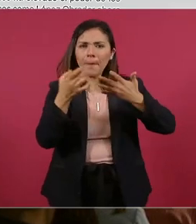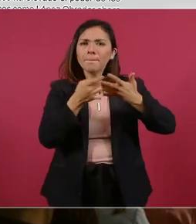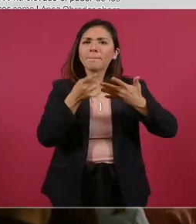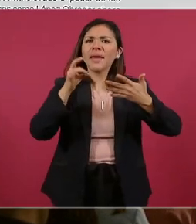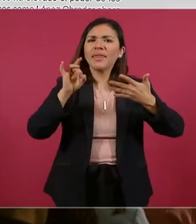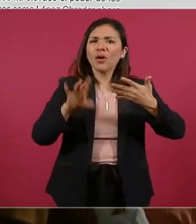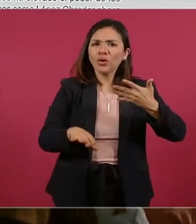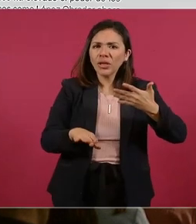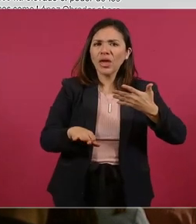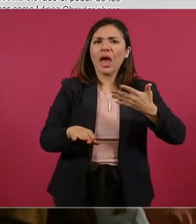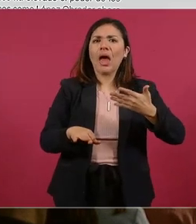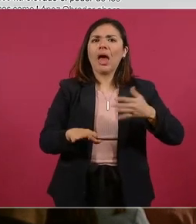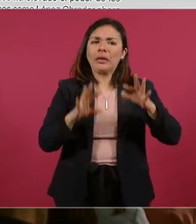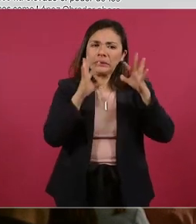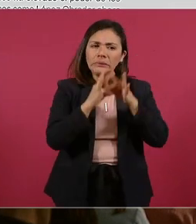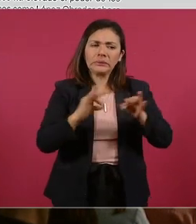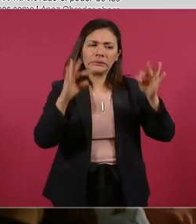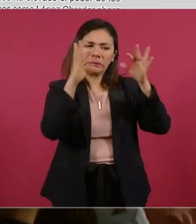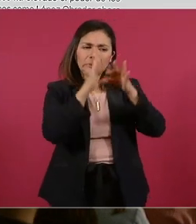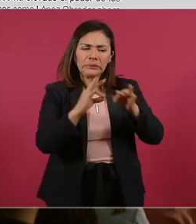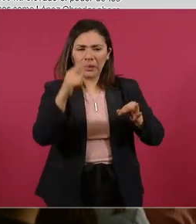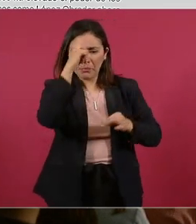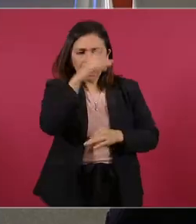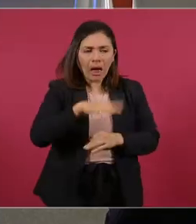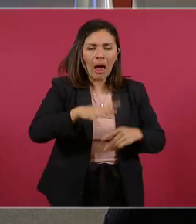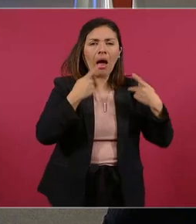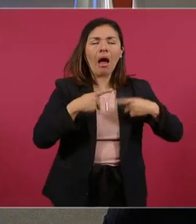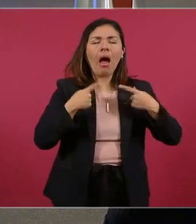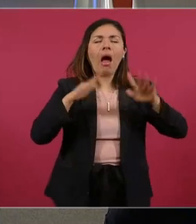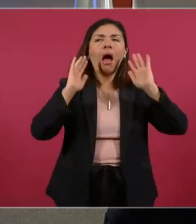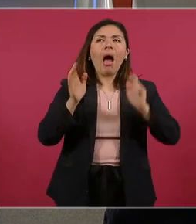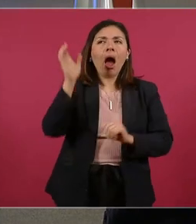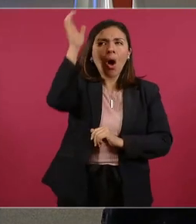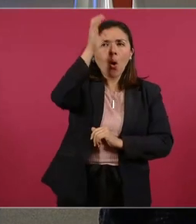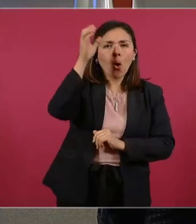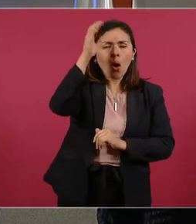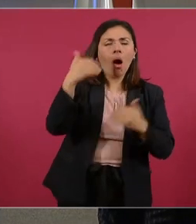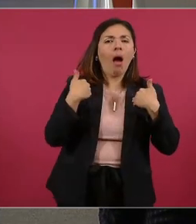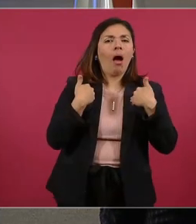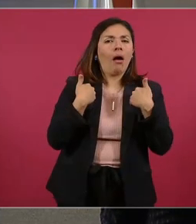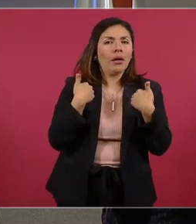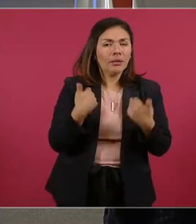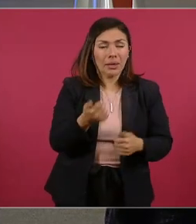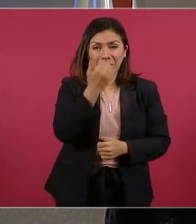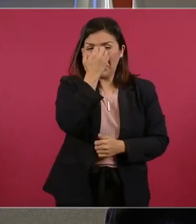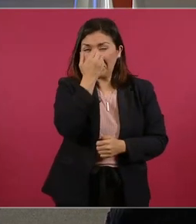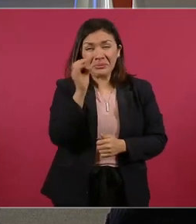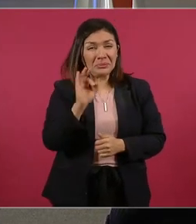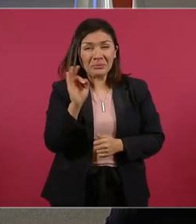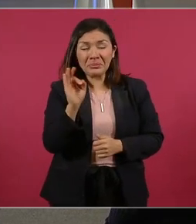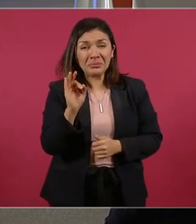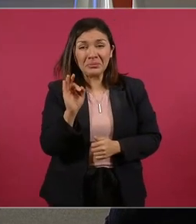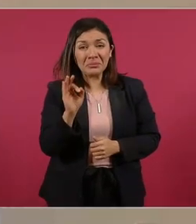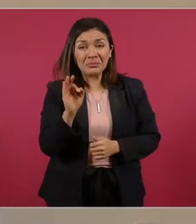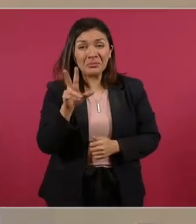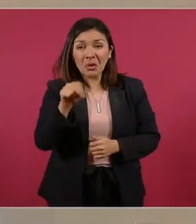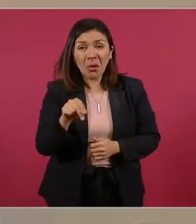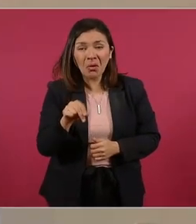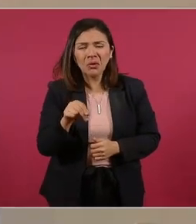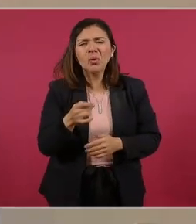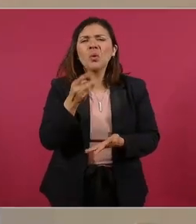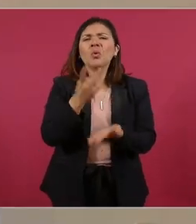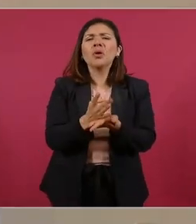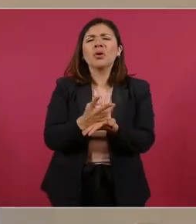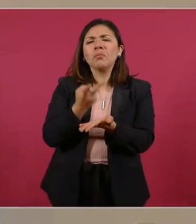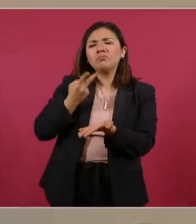de concientización. Si no es ocupar un cargo,